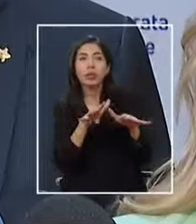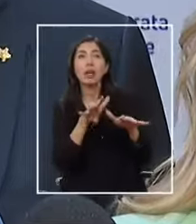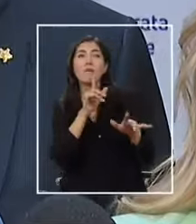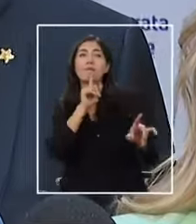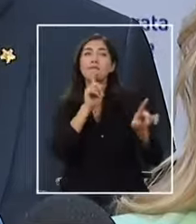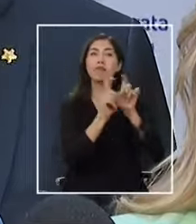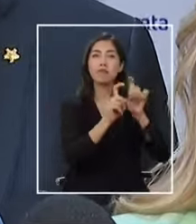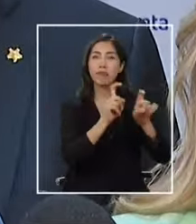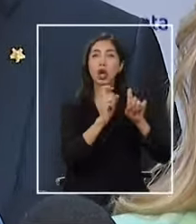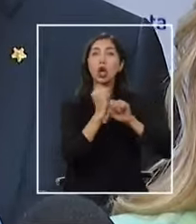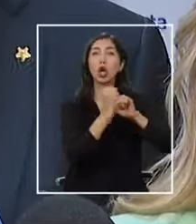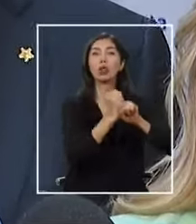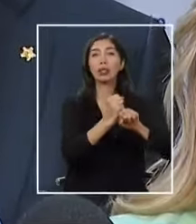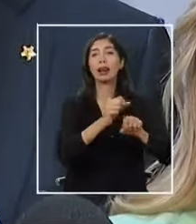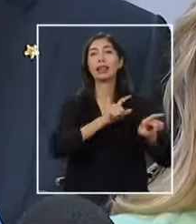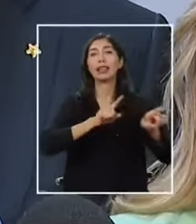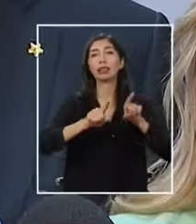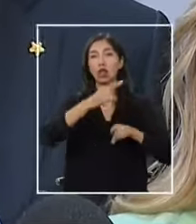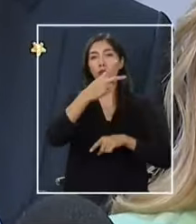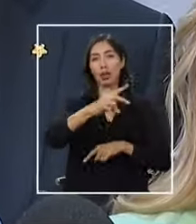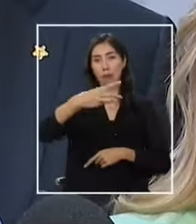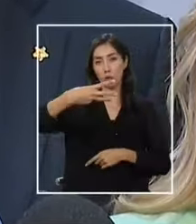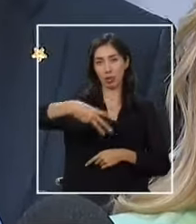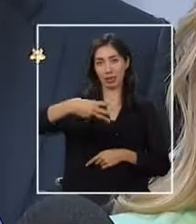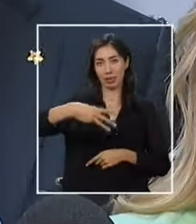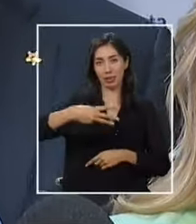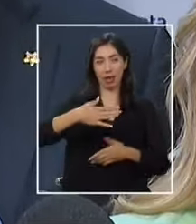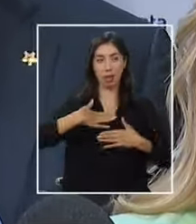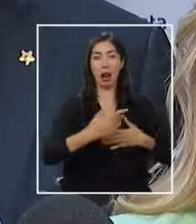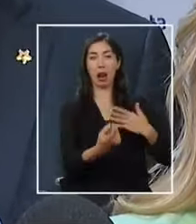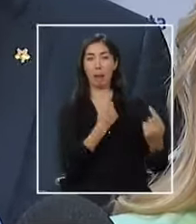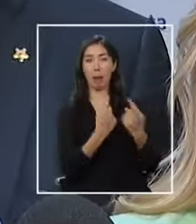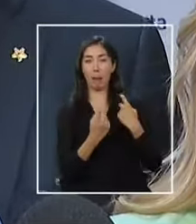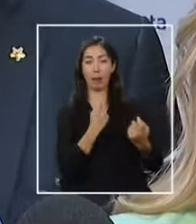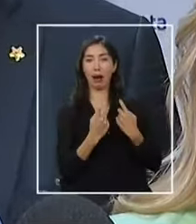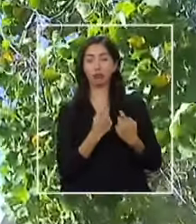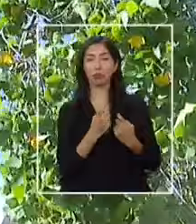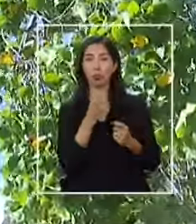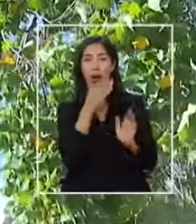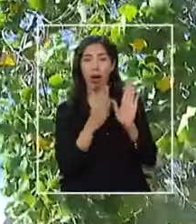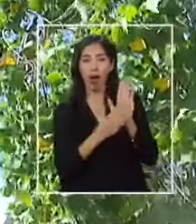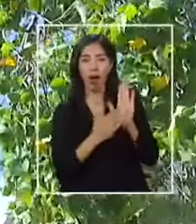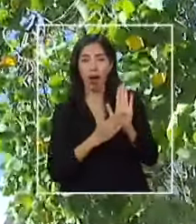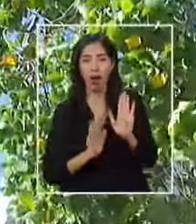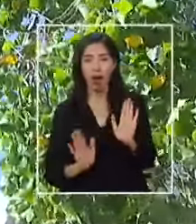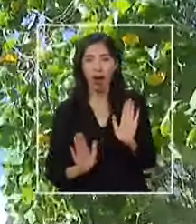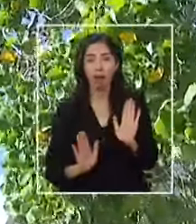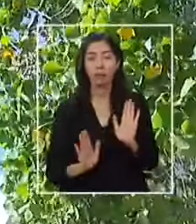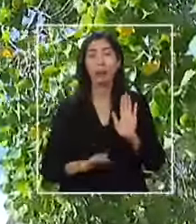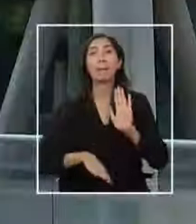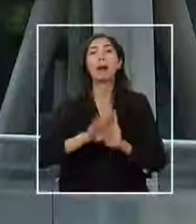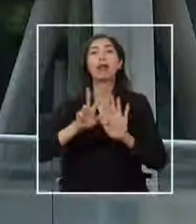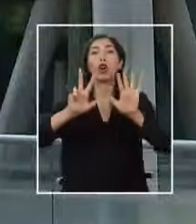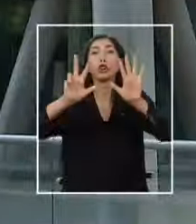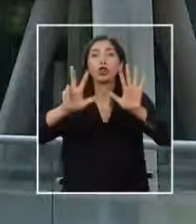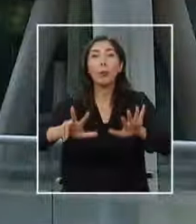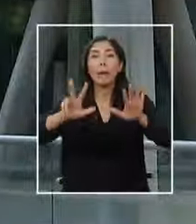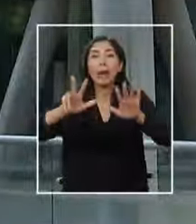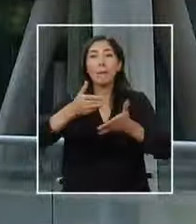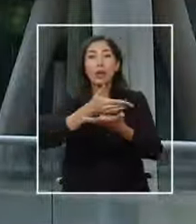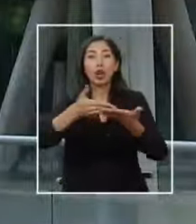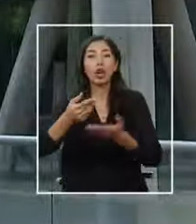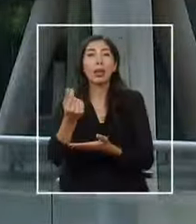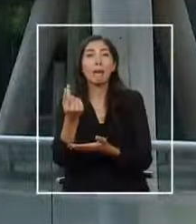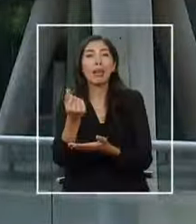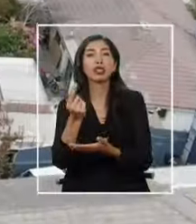gestión municipal que hemos realizado, mi honra, de manera infundada. Más de 8 mil millones de pesos en pagos por